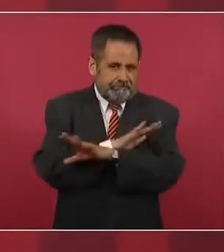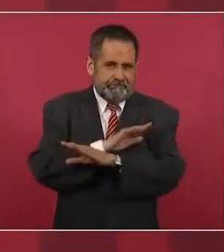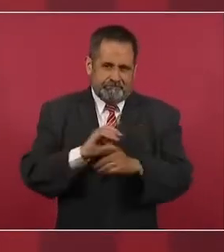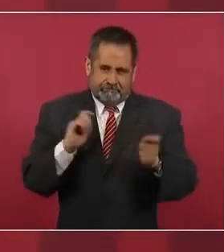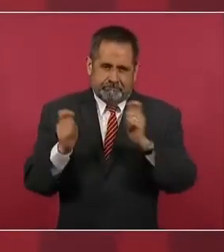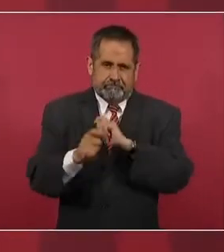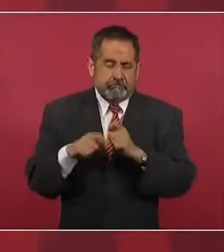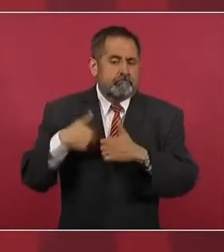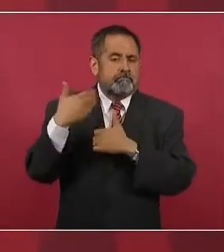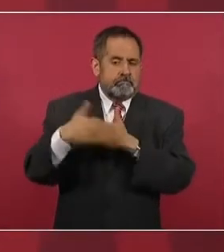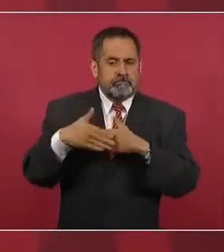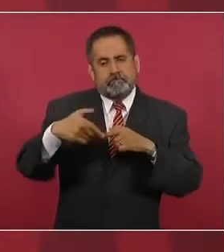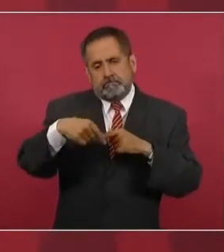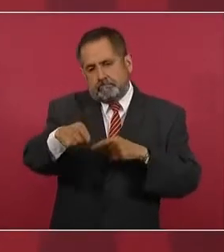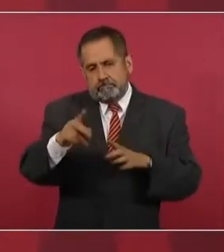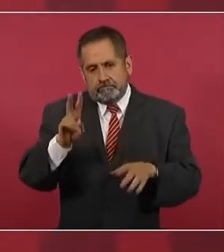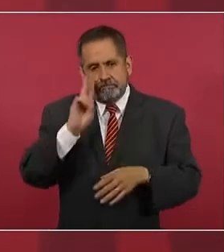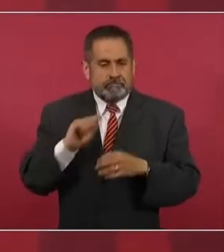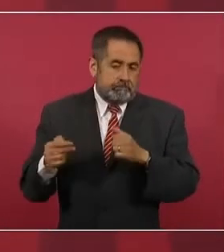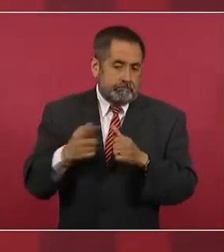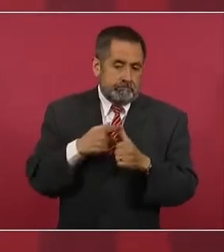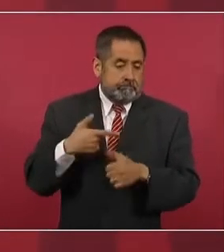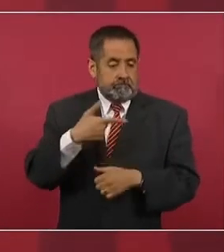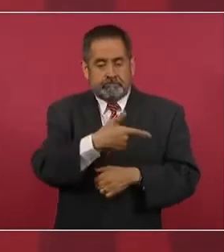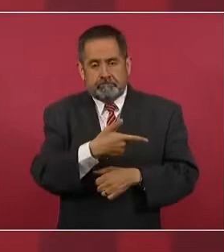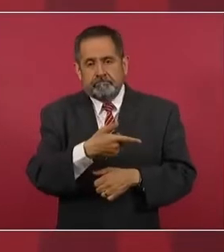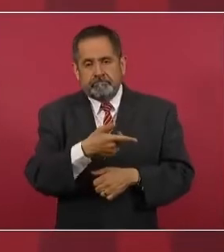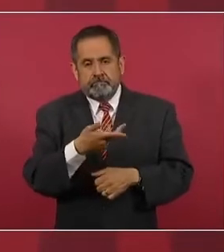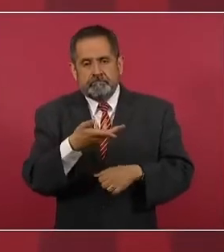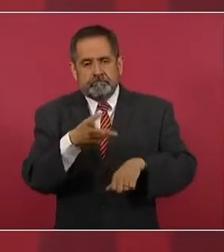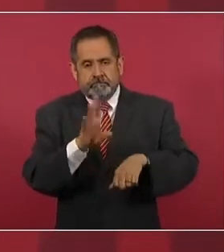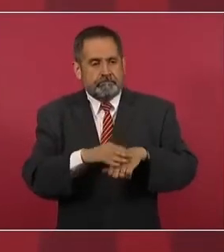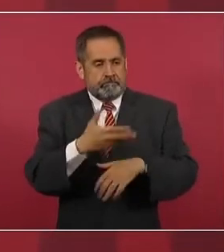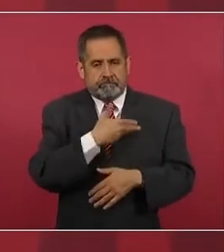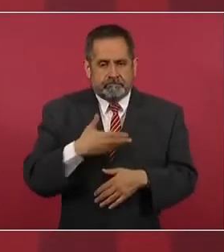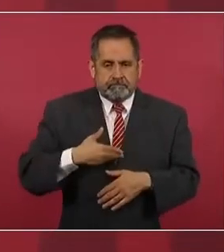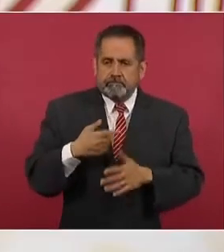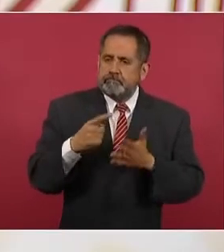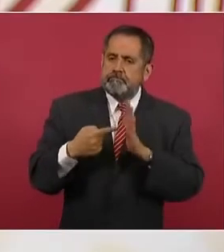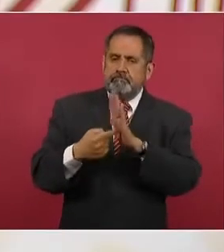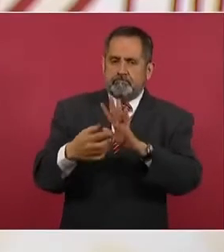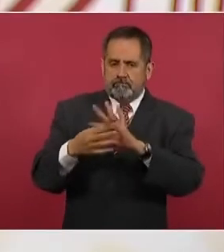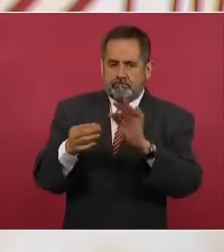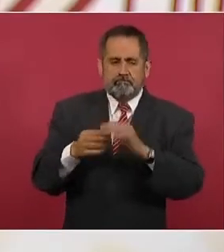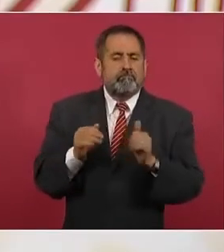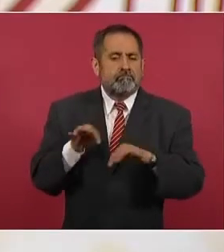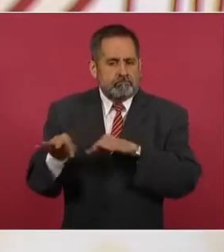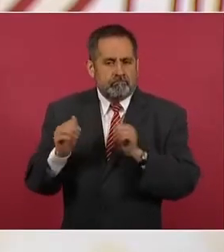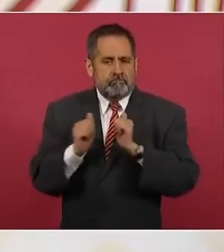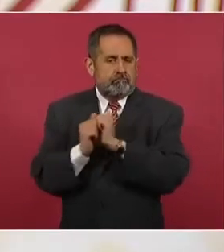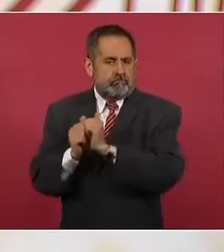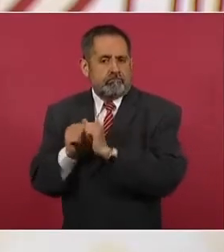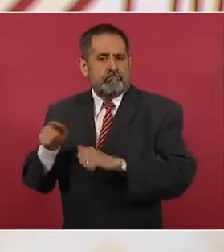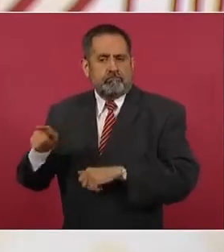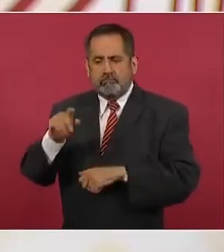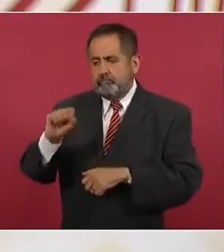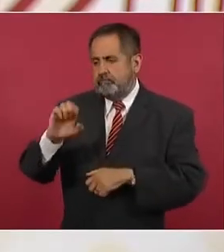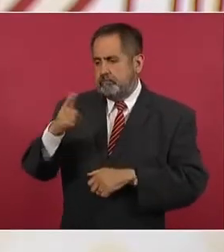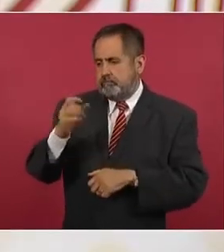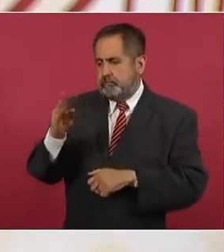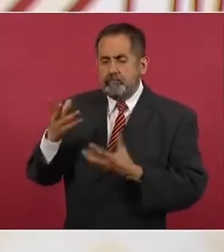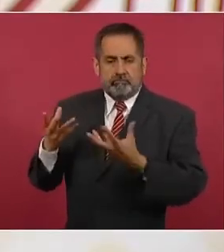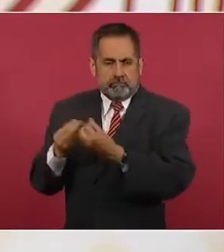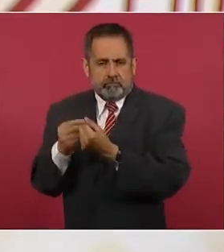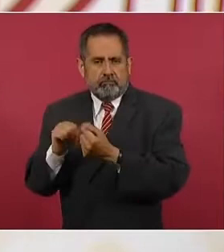Entonces, más adelante, nada más que nos dé oportunidad el presidente de presentárselo, estamos trabajando también con Gobernación